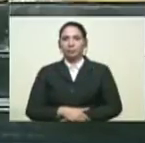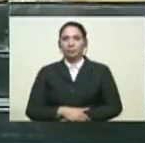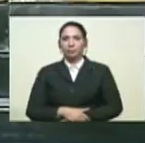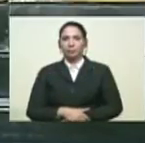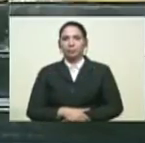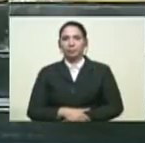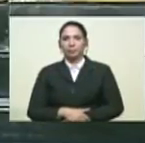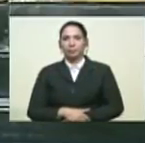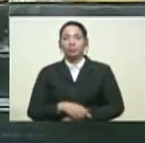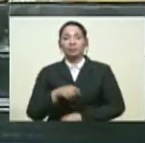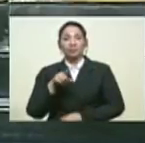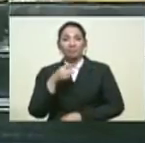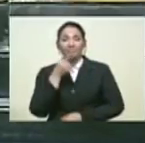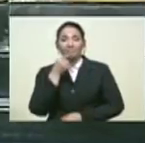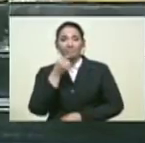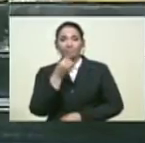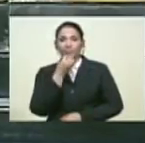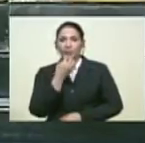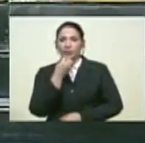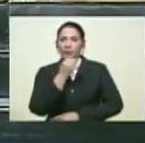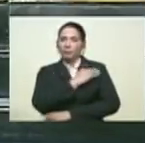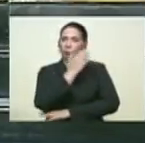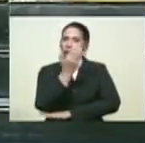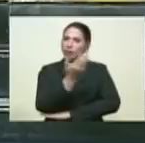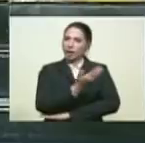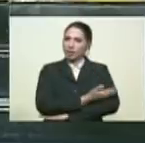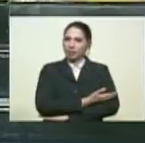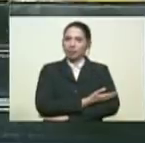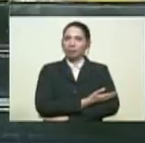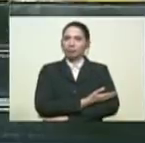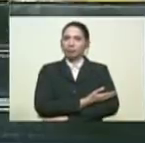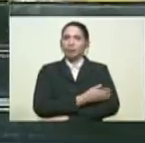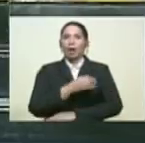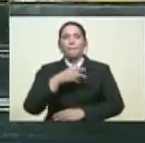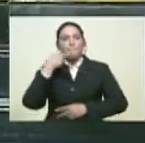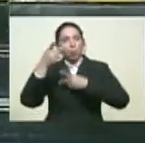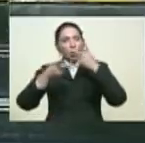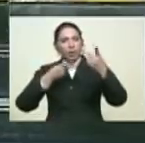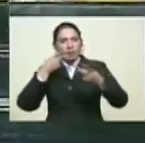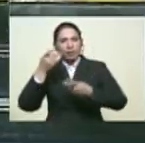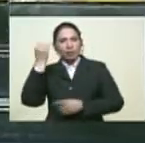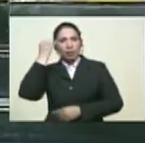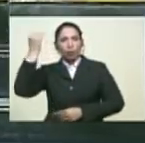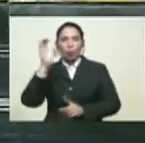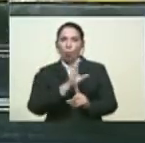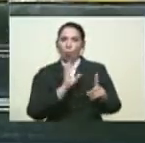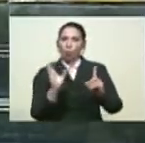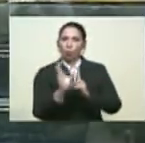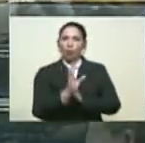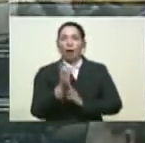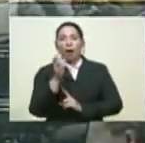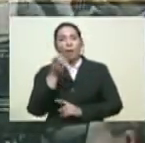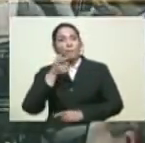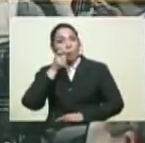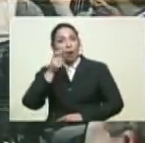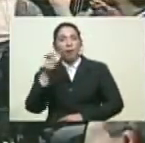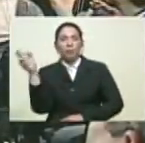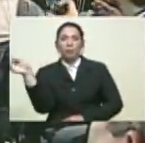Esto dice muy bien de la fortaleza moral, política, ideológica, cultural del pueblo de